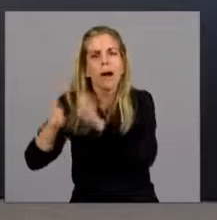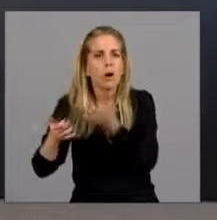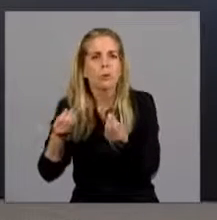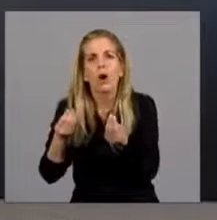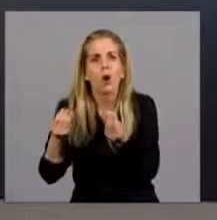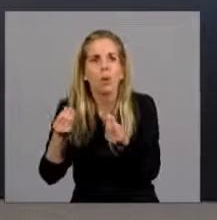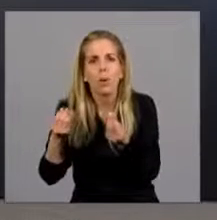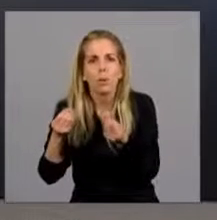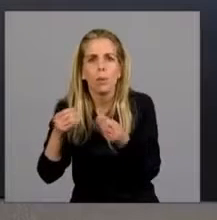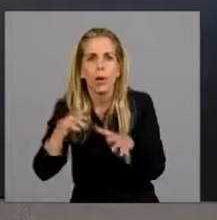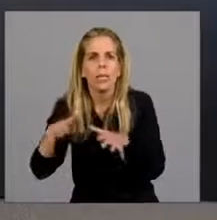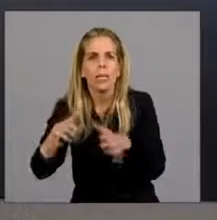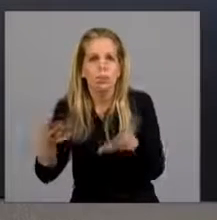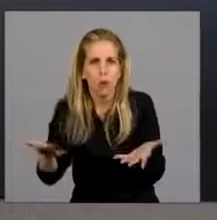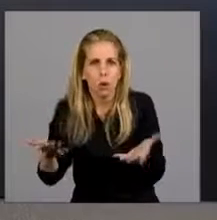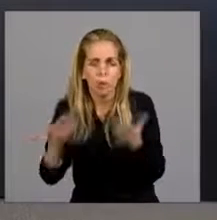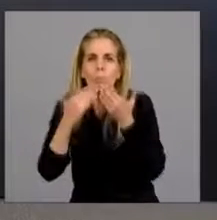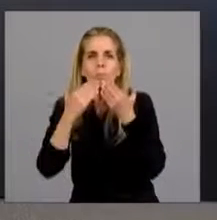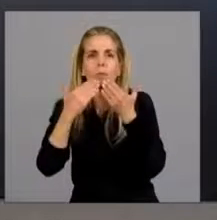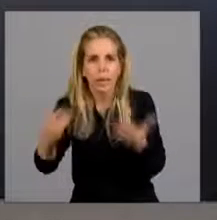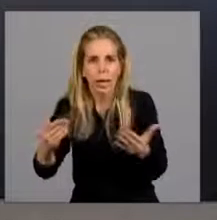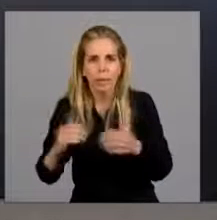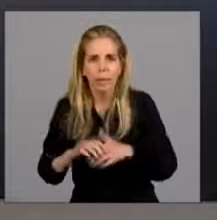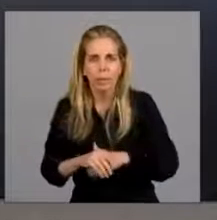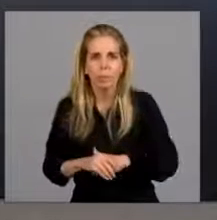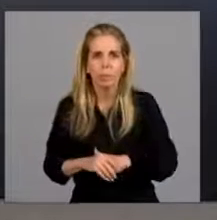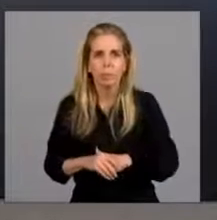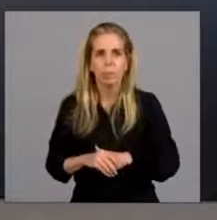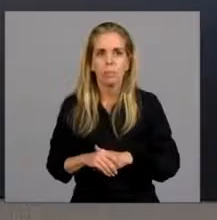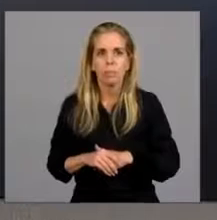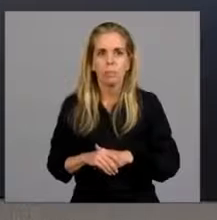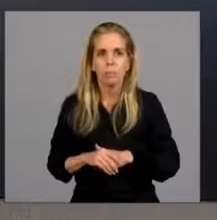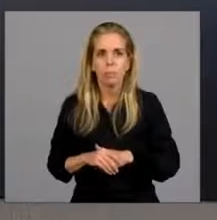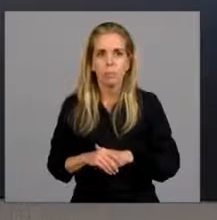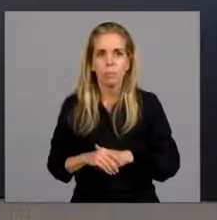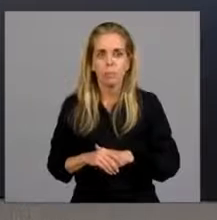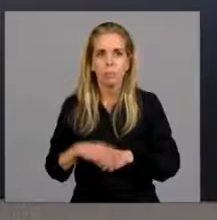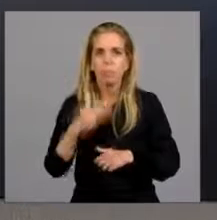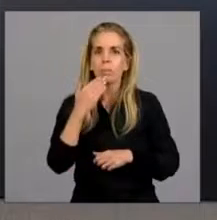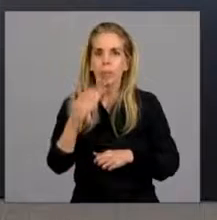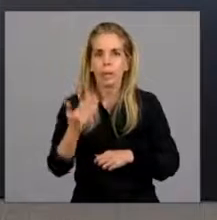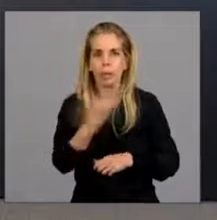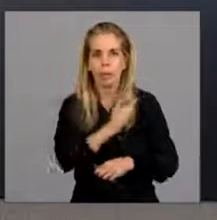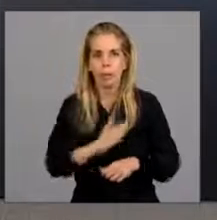cómo seguimos en la ciudad. Gracias. Bueno, gracias, señor presidente.